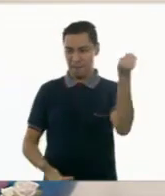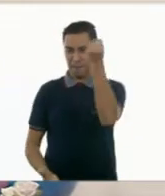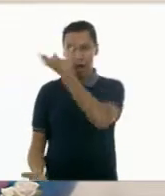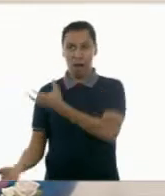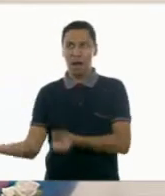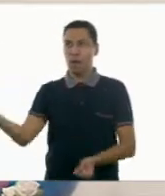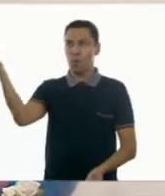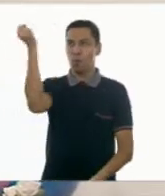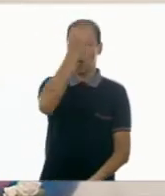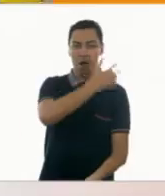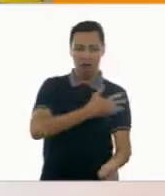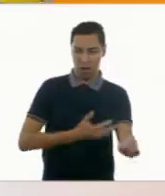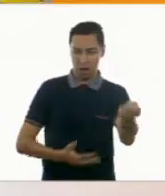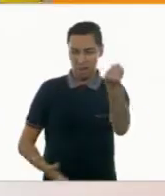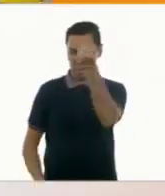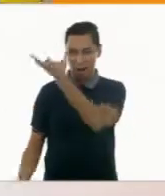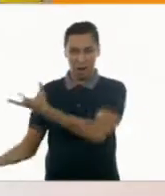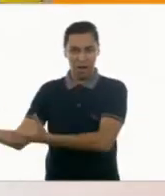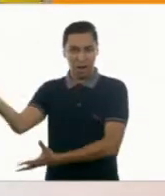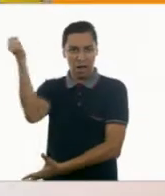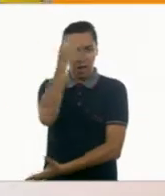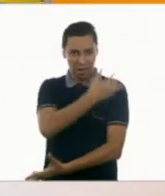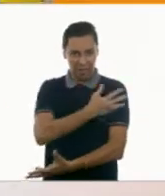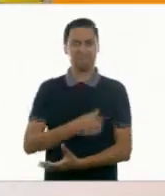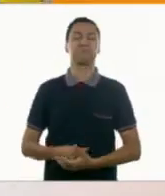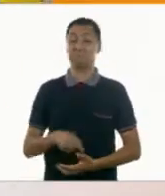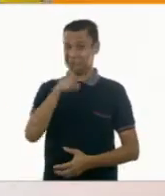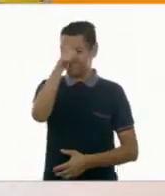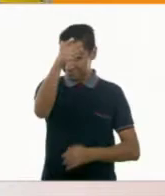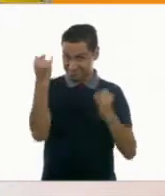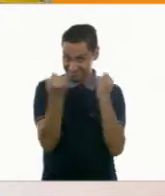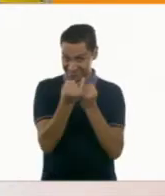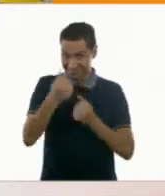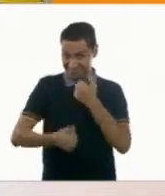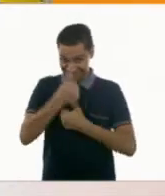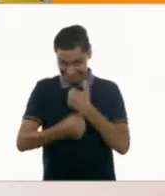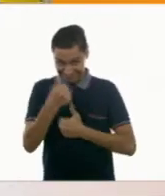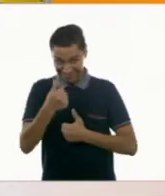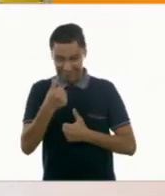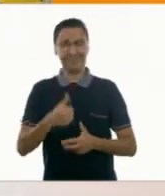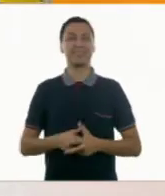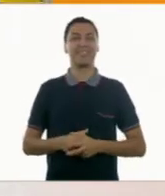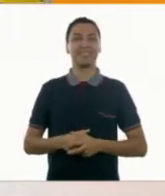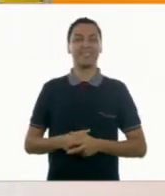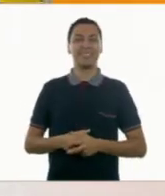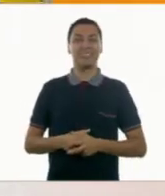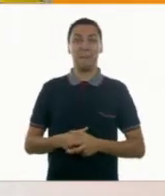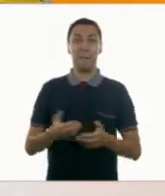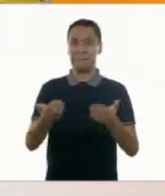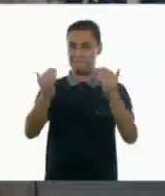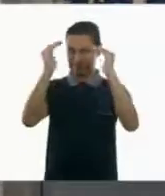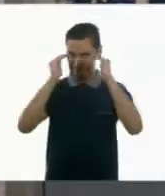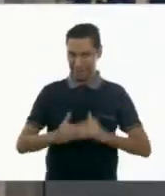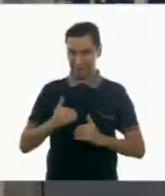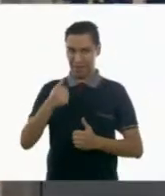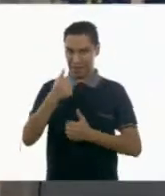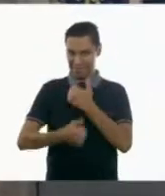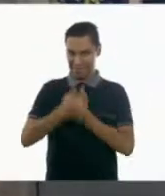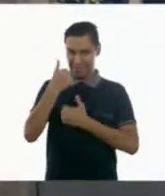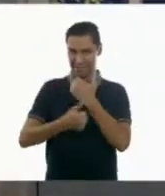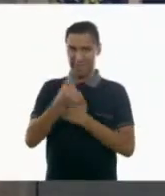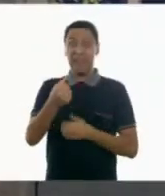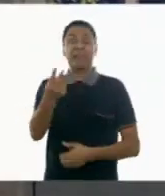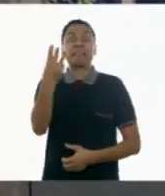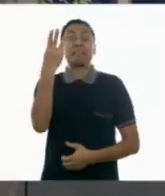elevan para poder atraparla. Muy bien, Ale. El reto. Ok. Bien el reto. ¿Lo podrías hacer con